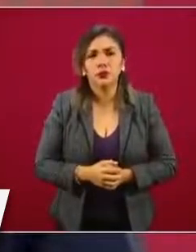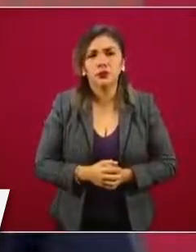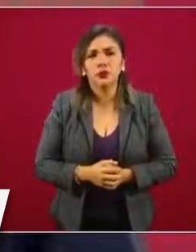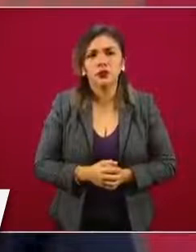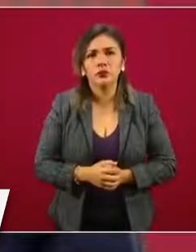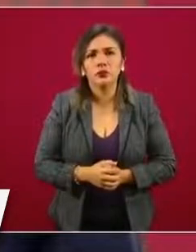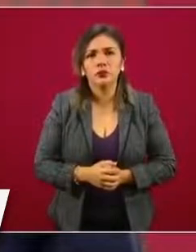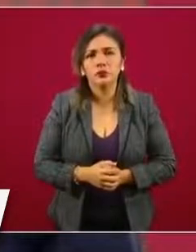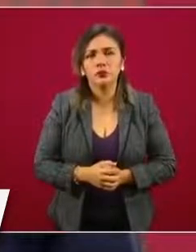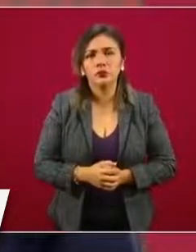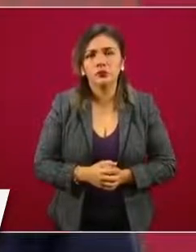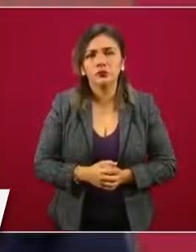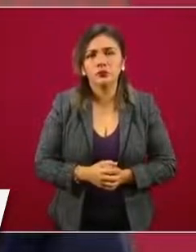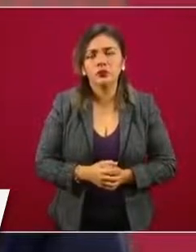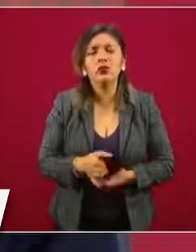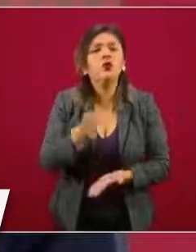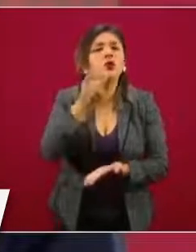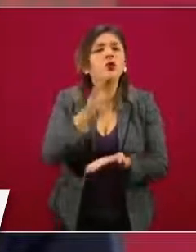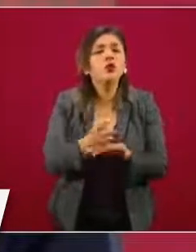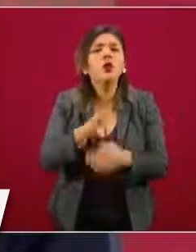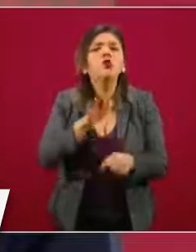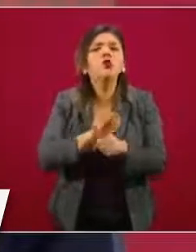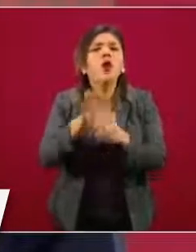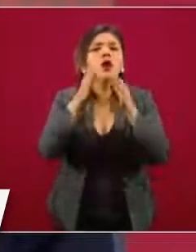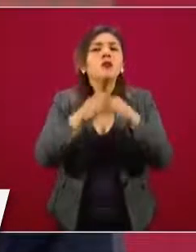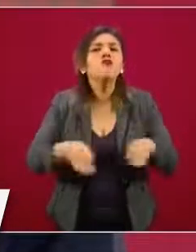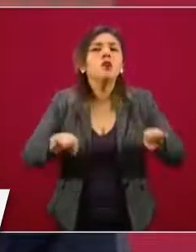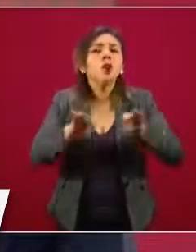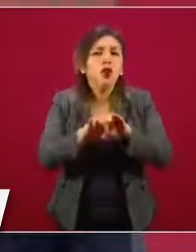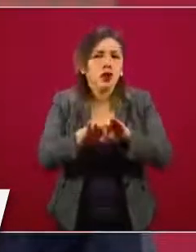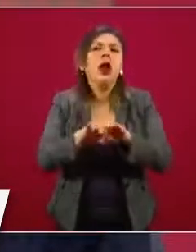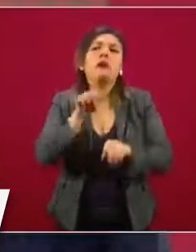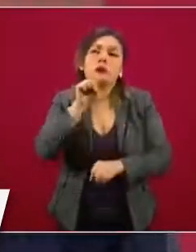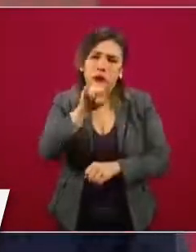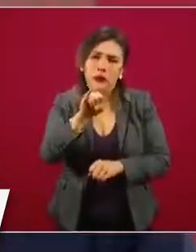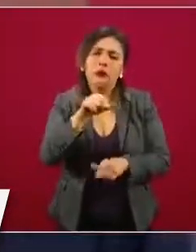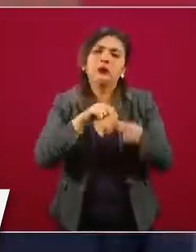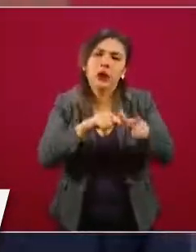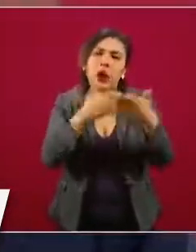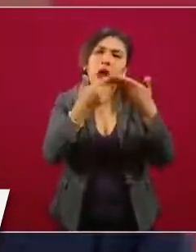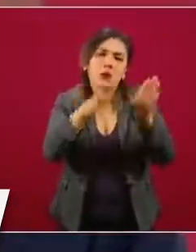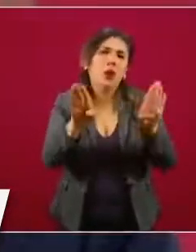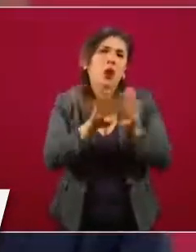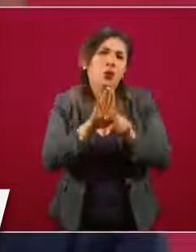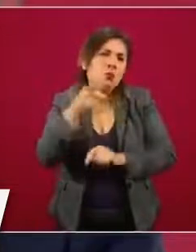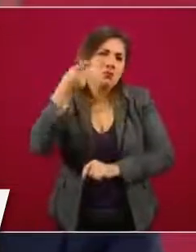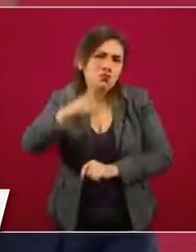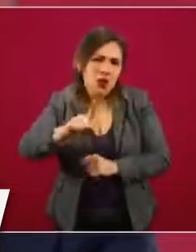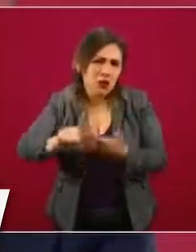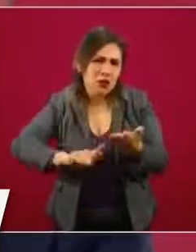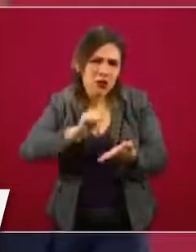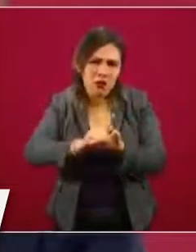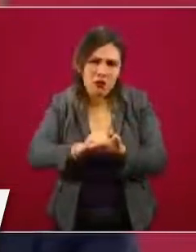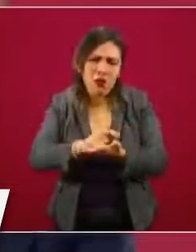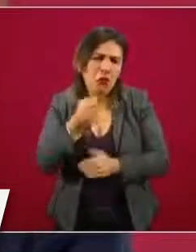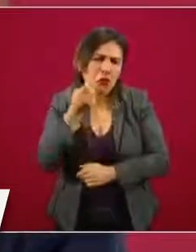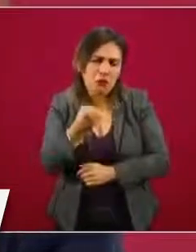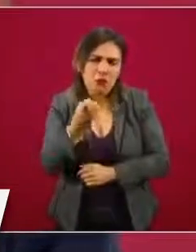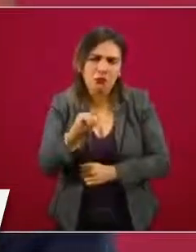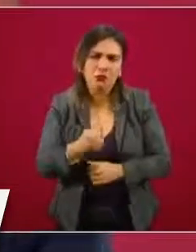lo que es esencial, como lo establece el decreto, es